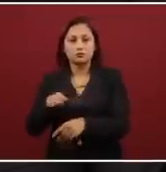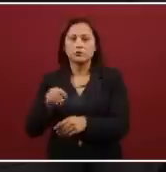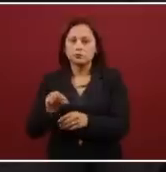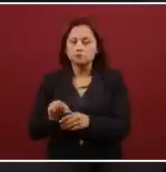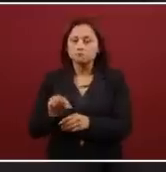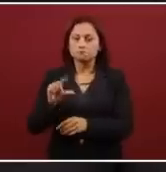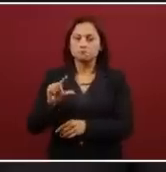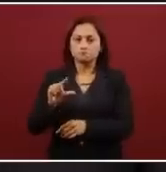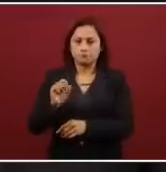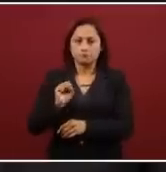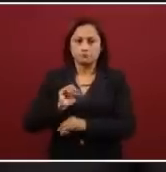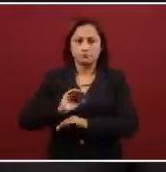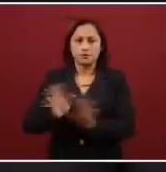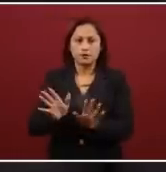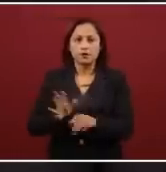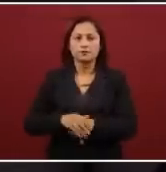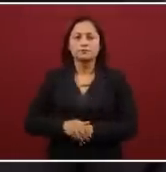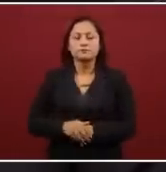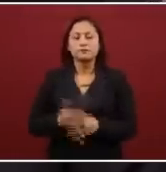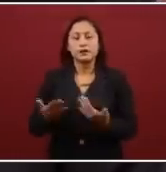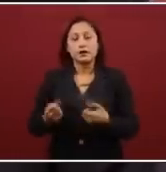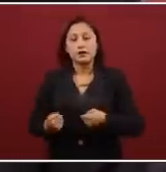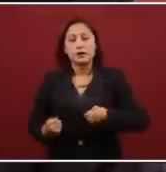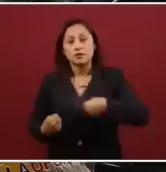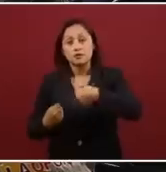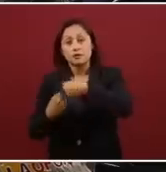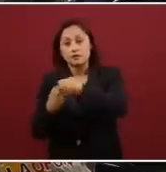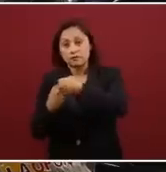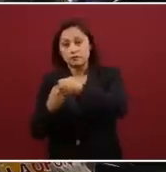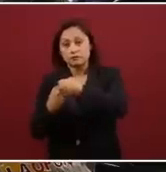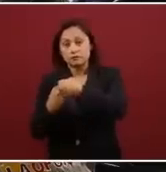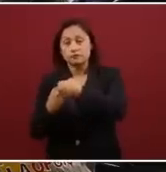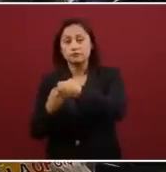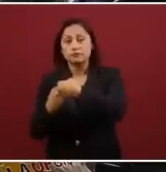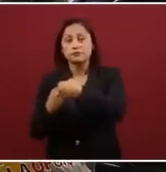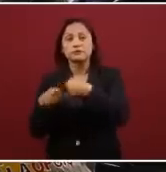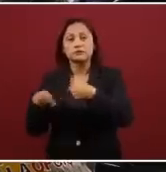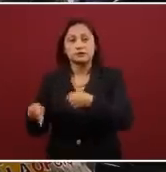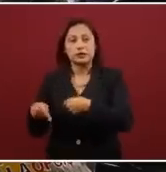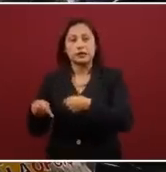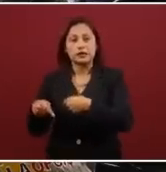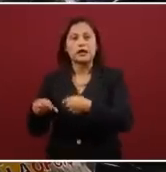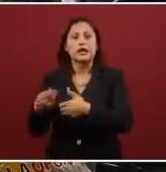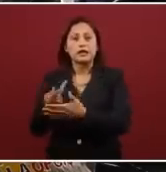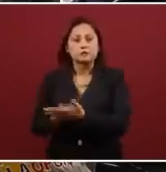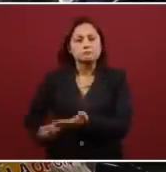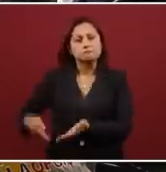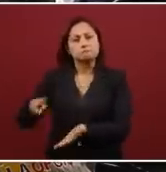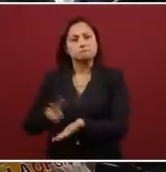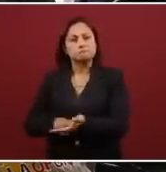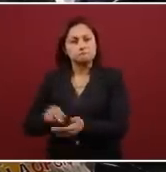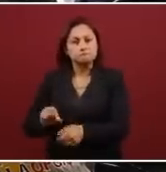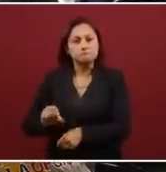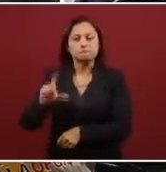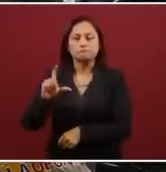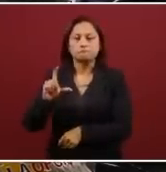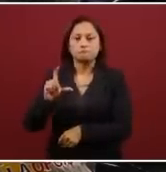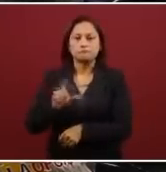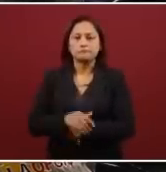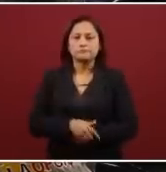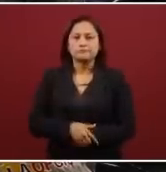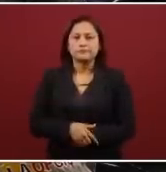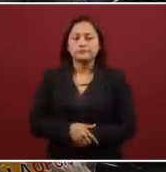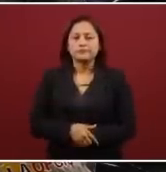Y en el caso de la frontera fue el doble el aumento,